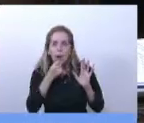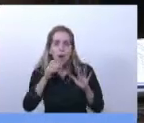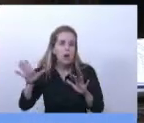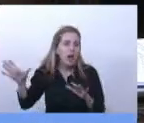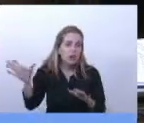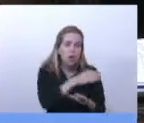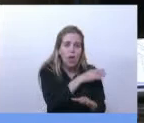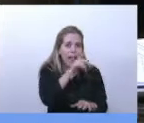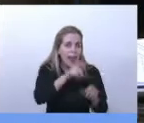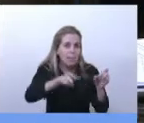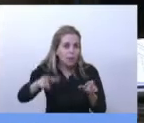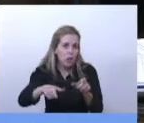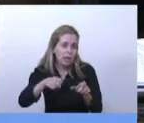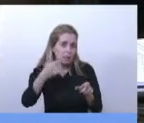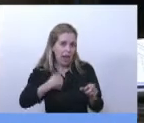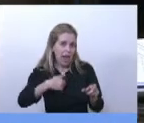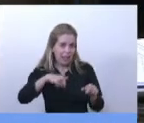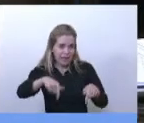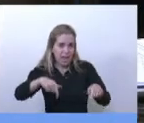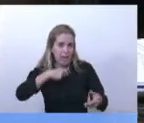contribuyentes ya todos los argentinos